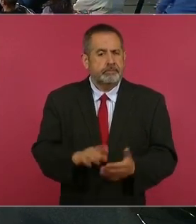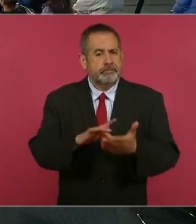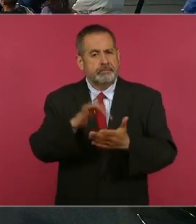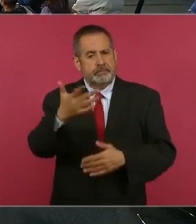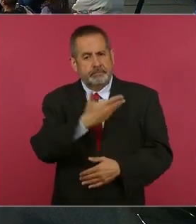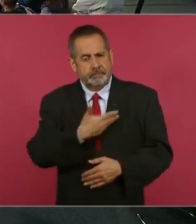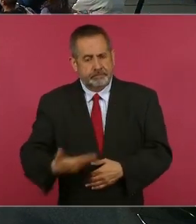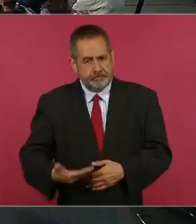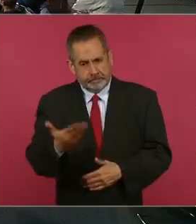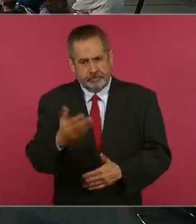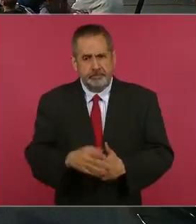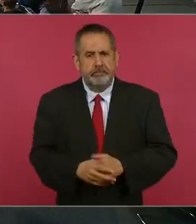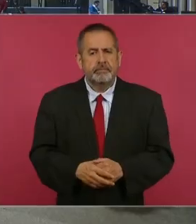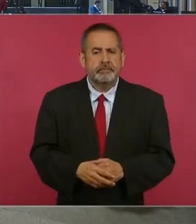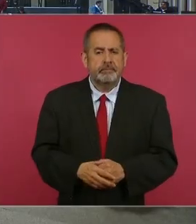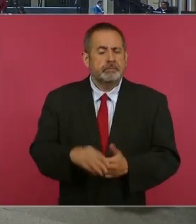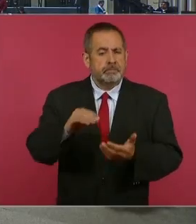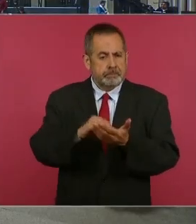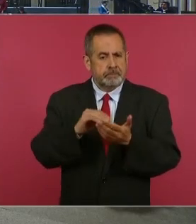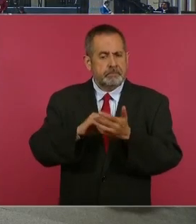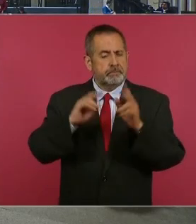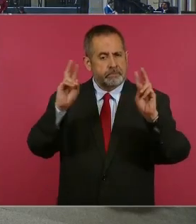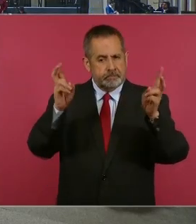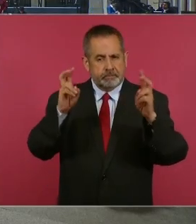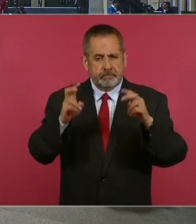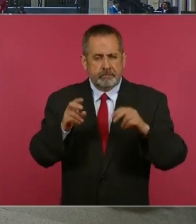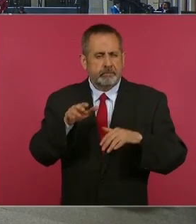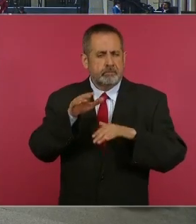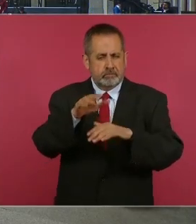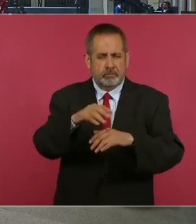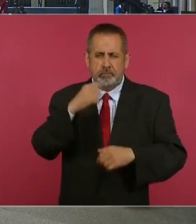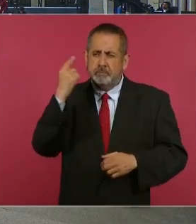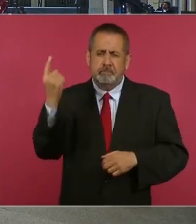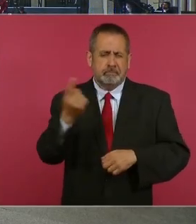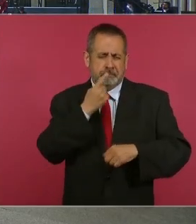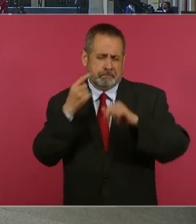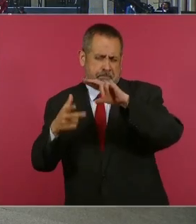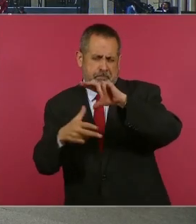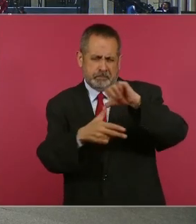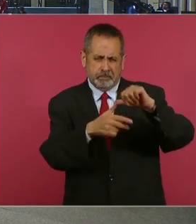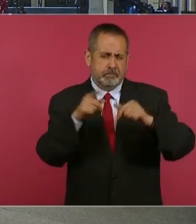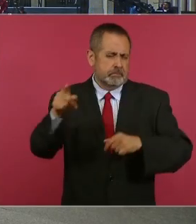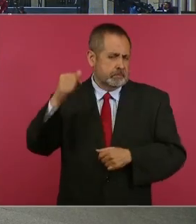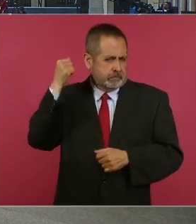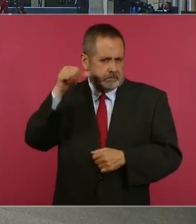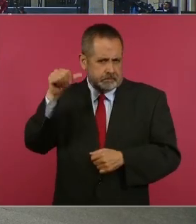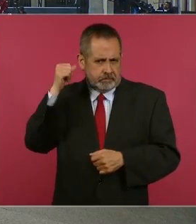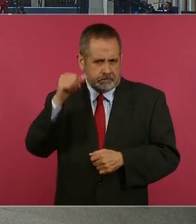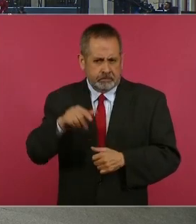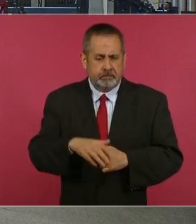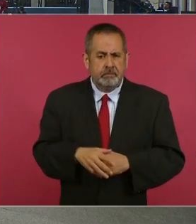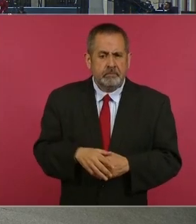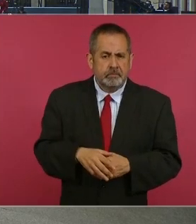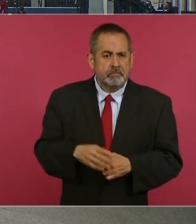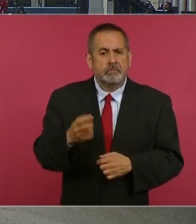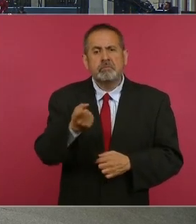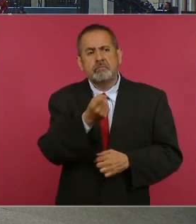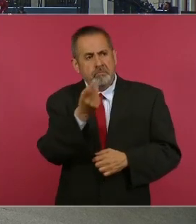Gracias, presidente. Siguiendo con el tema del huracán en Guerrero, hay cocinas